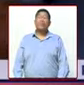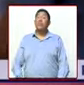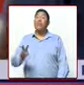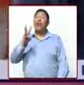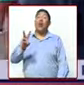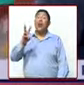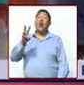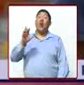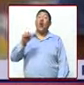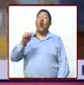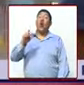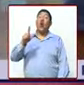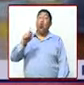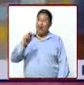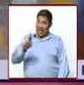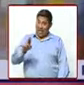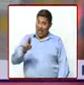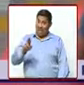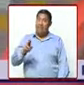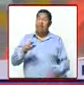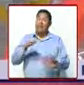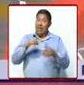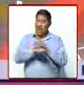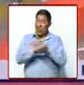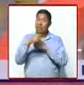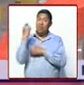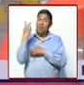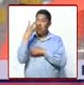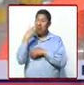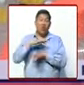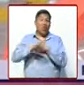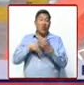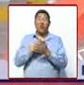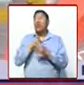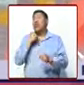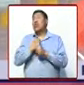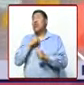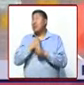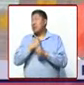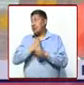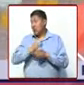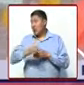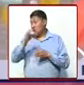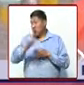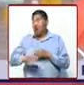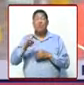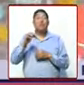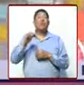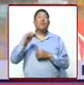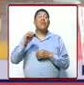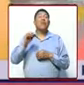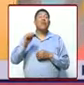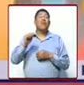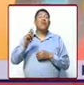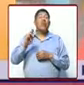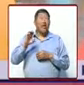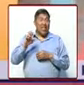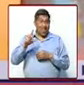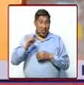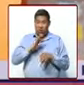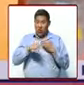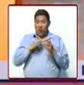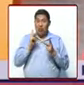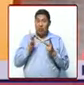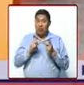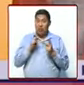Walter, te cuento que en el canal todo ya está listo. Todos están trabajando para cumplir el sueño de Marcelito y está todo perfecto.